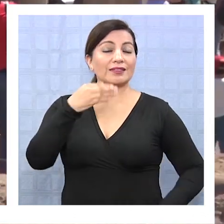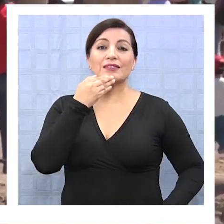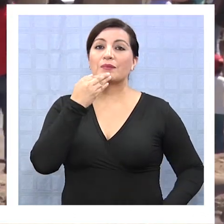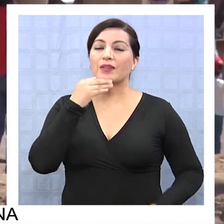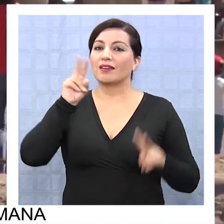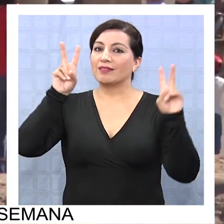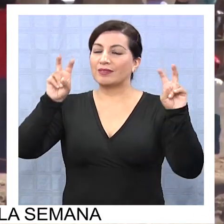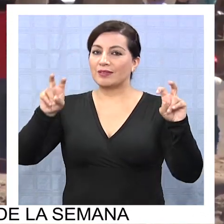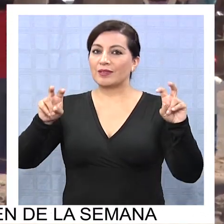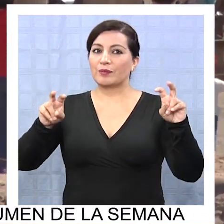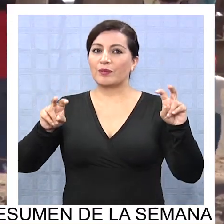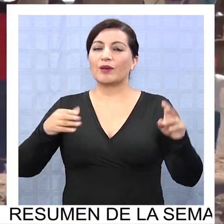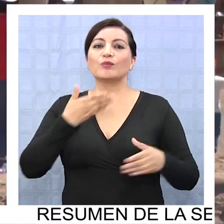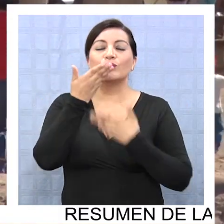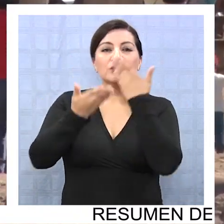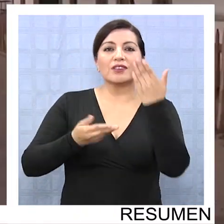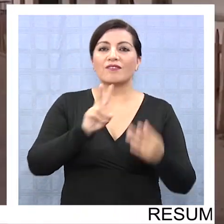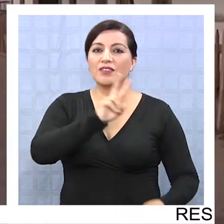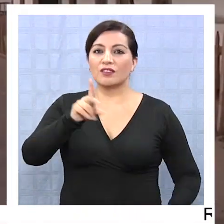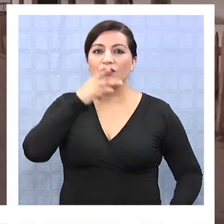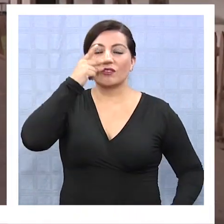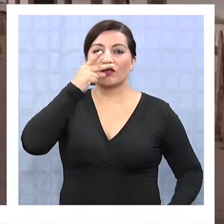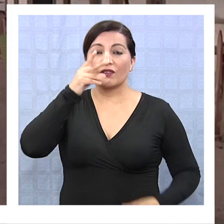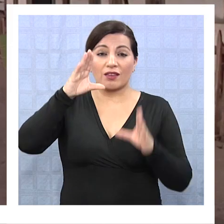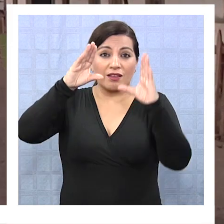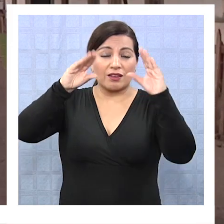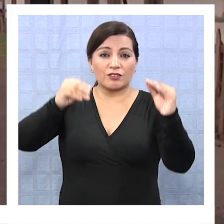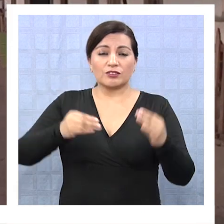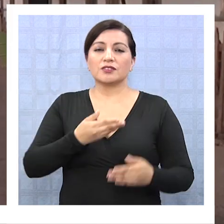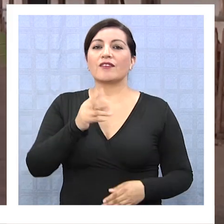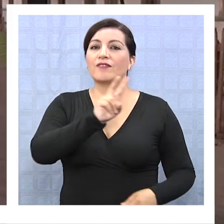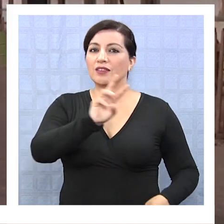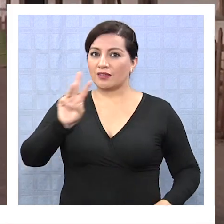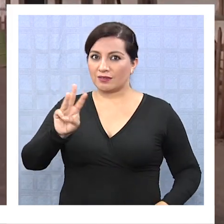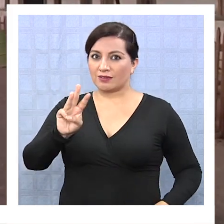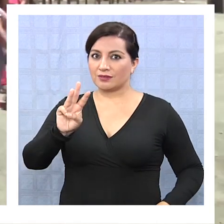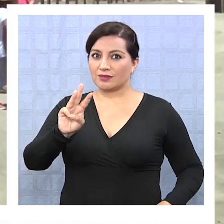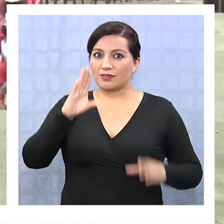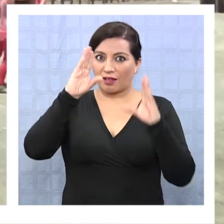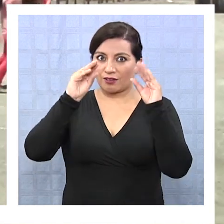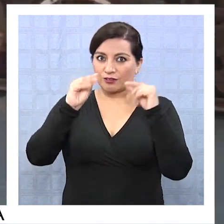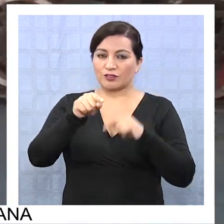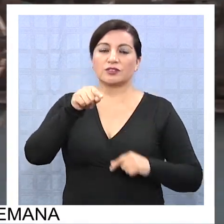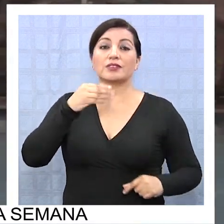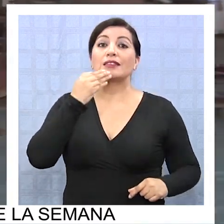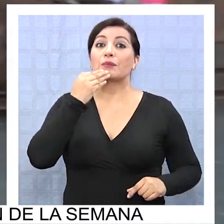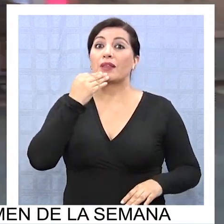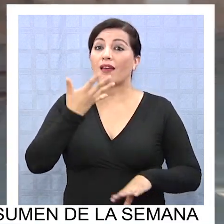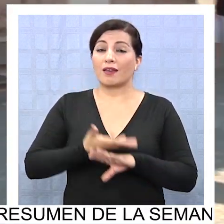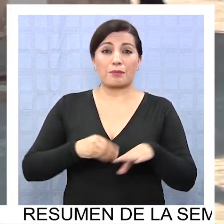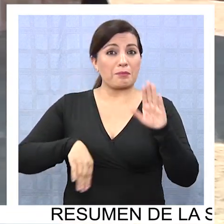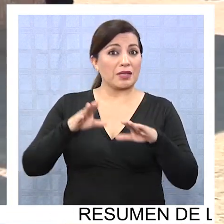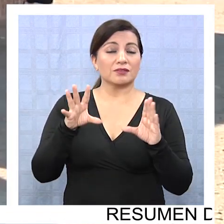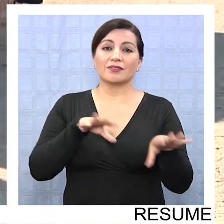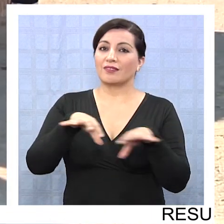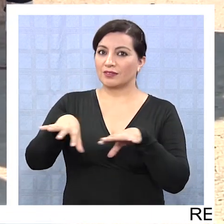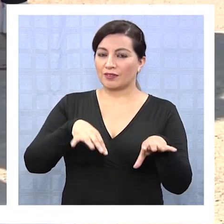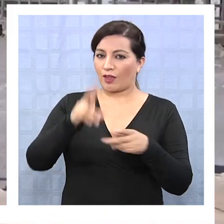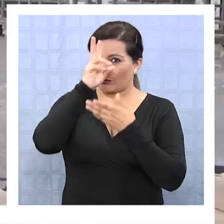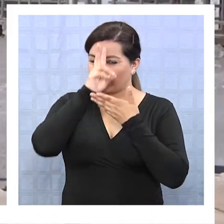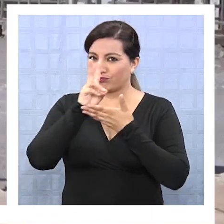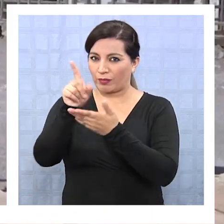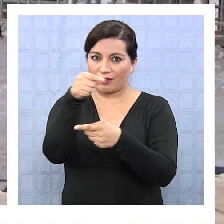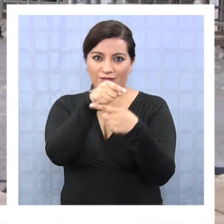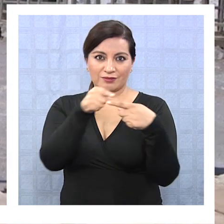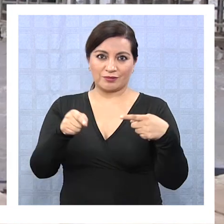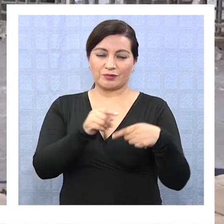Este contrapunto musical es el 22 de noviembre y la noche del cantar es el 23, pero hay más actividades de